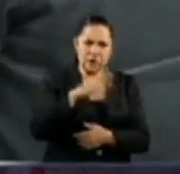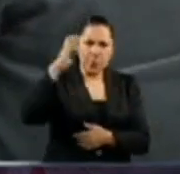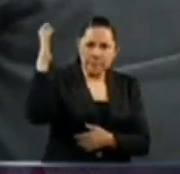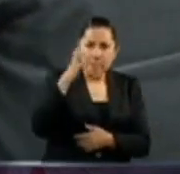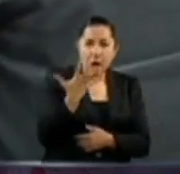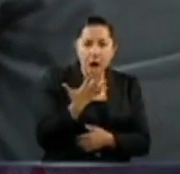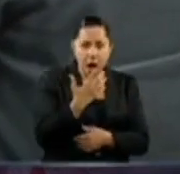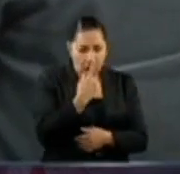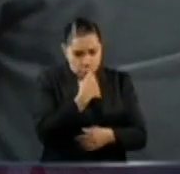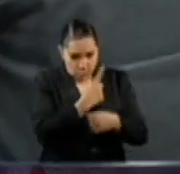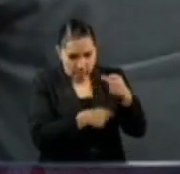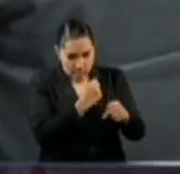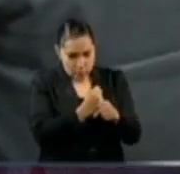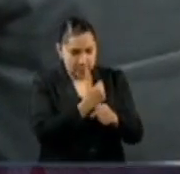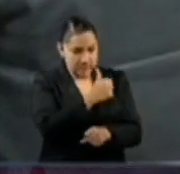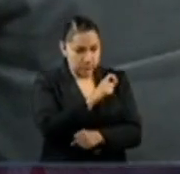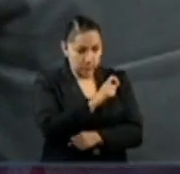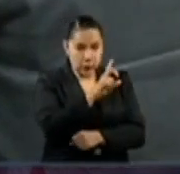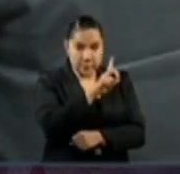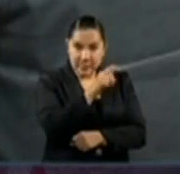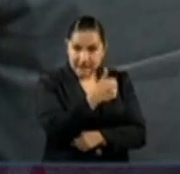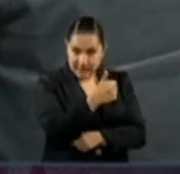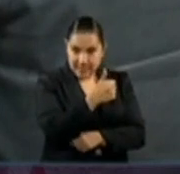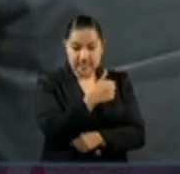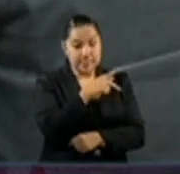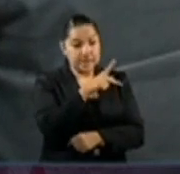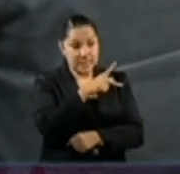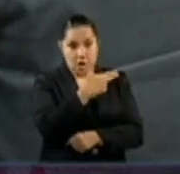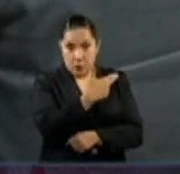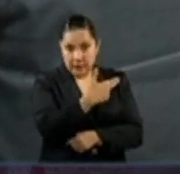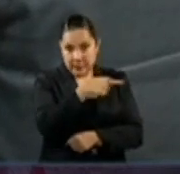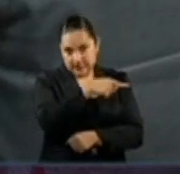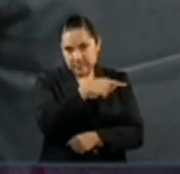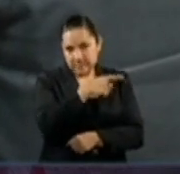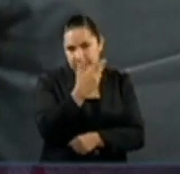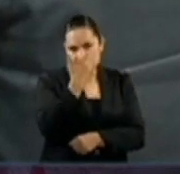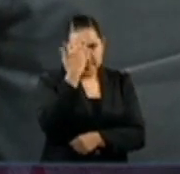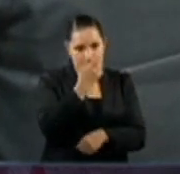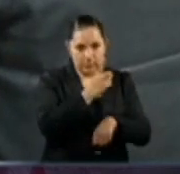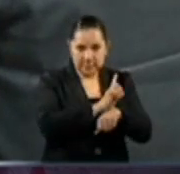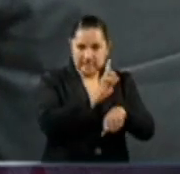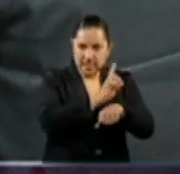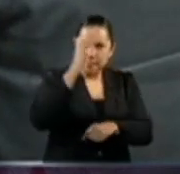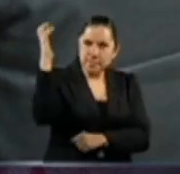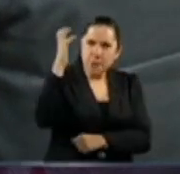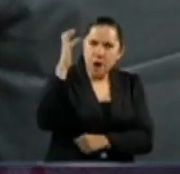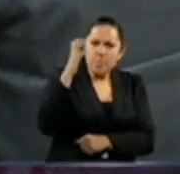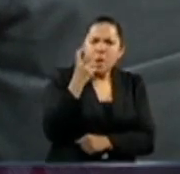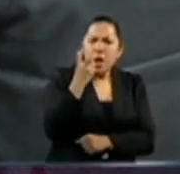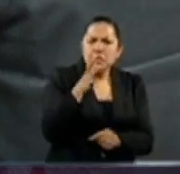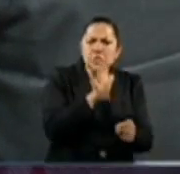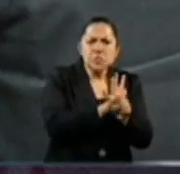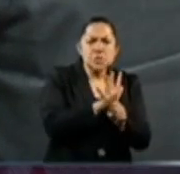de 6.36 kilohertz por día. A pesar de ello,